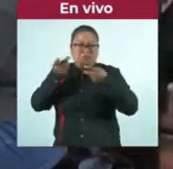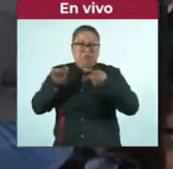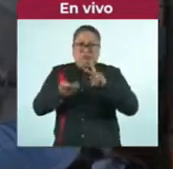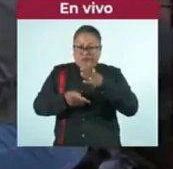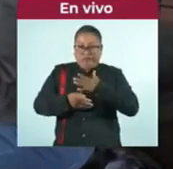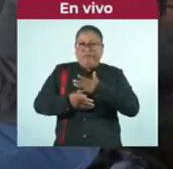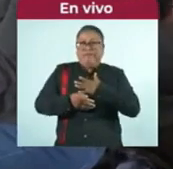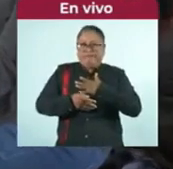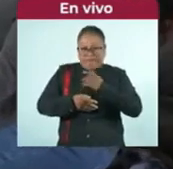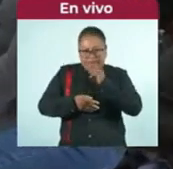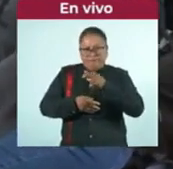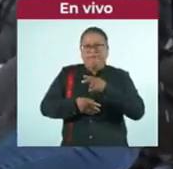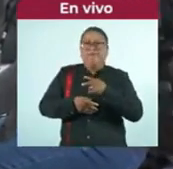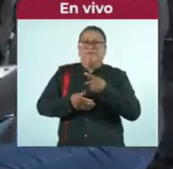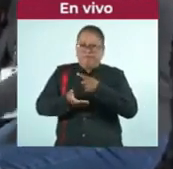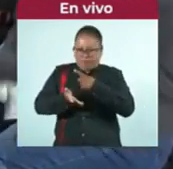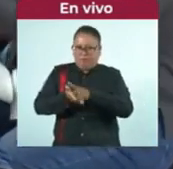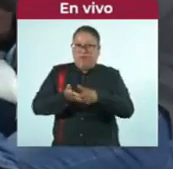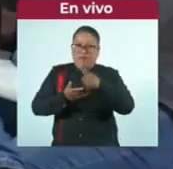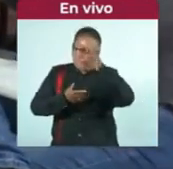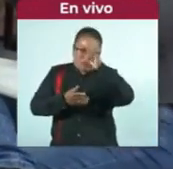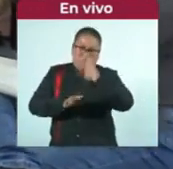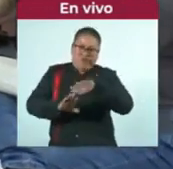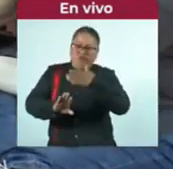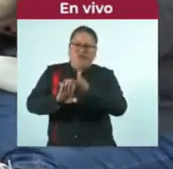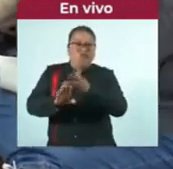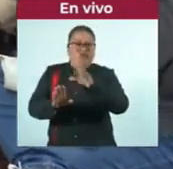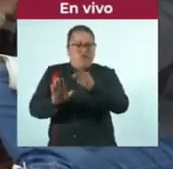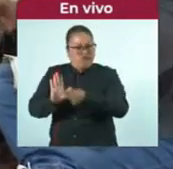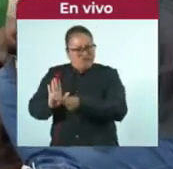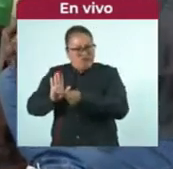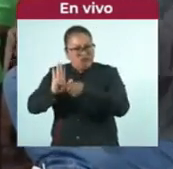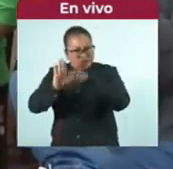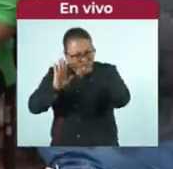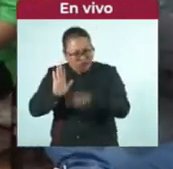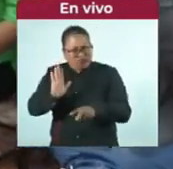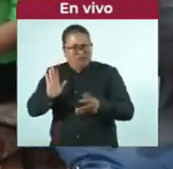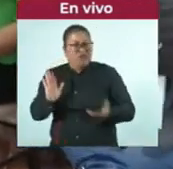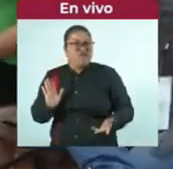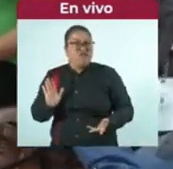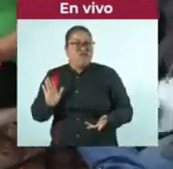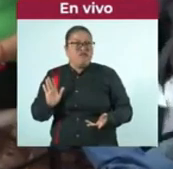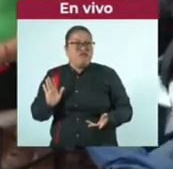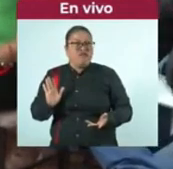tenemos también derecho a la réplica y no tenemos por qué